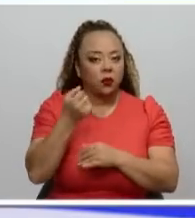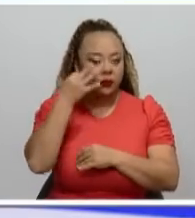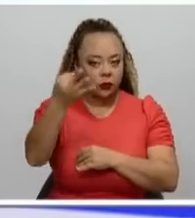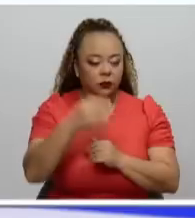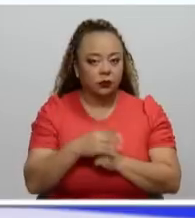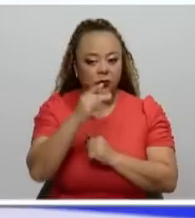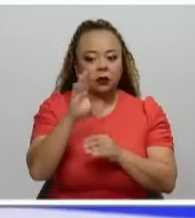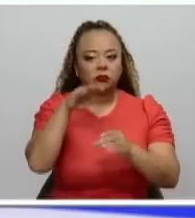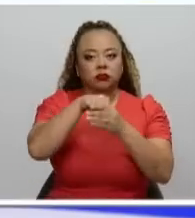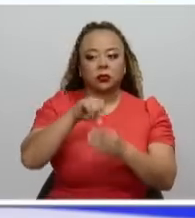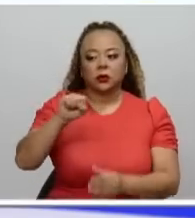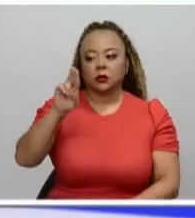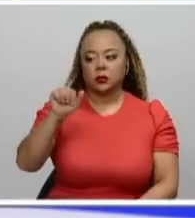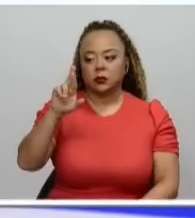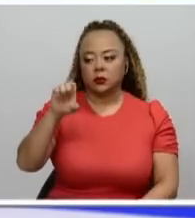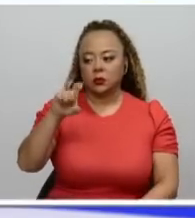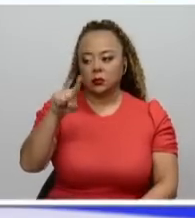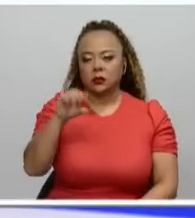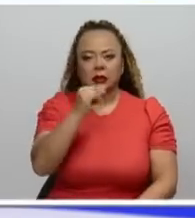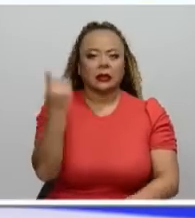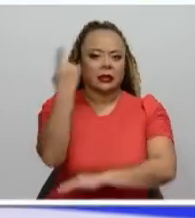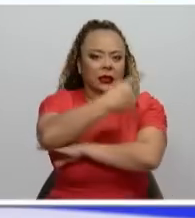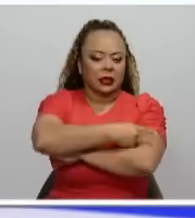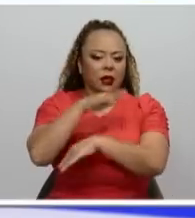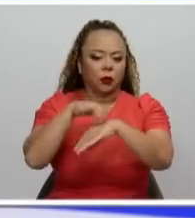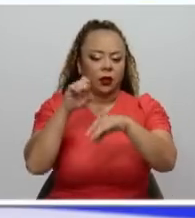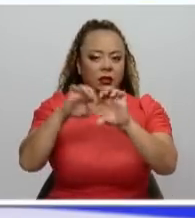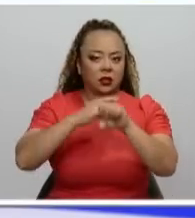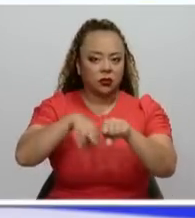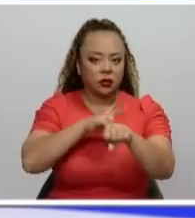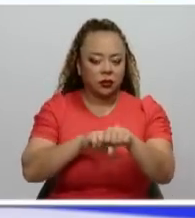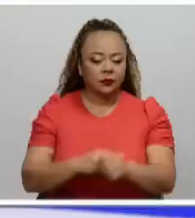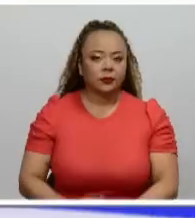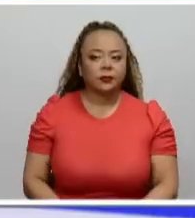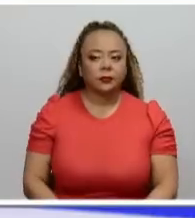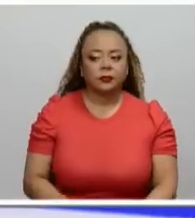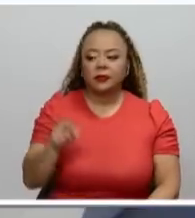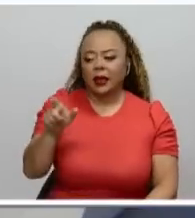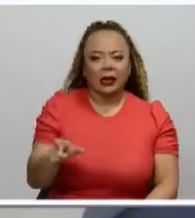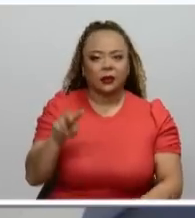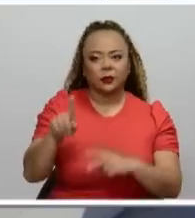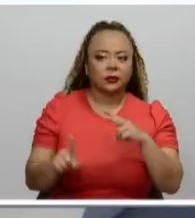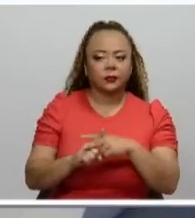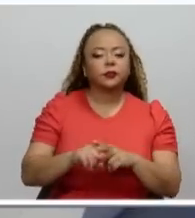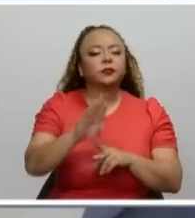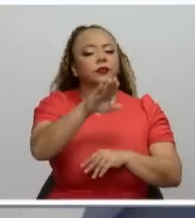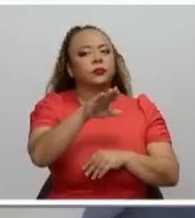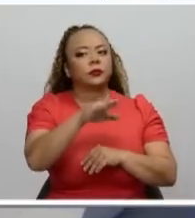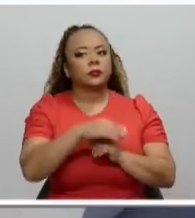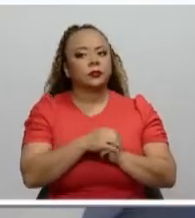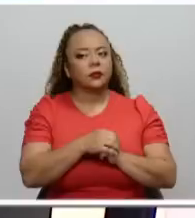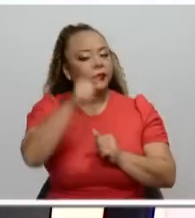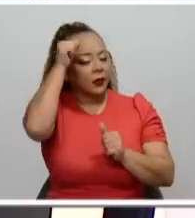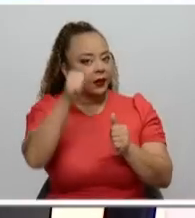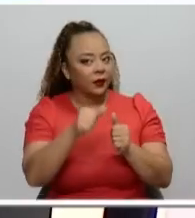esa lista y coincide con el día y no hay una convocatoria de selección de Costa Rica y él no está Recuerden que hay una hay una